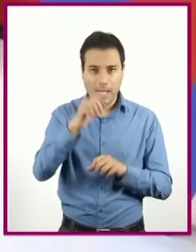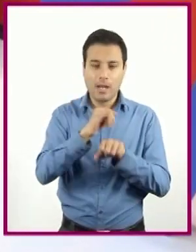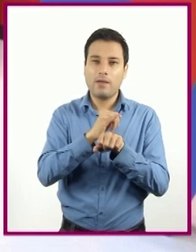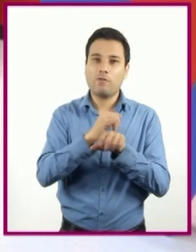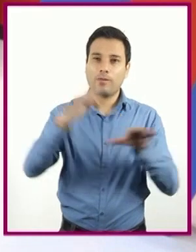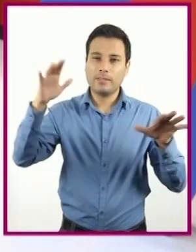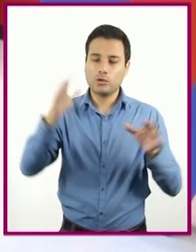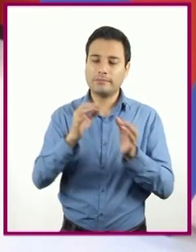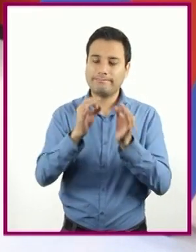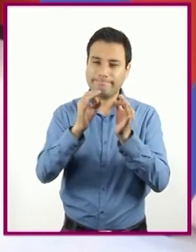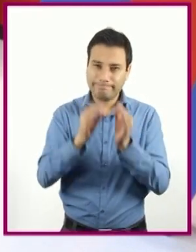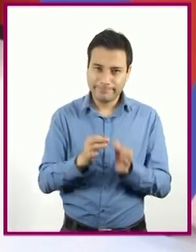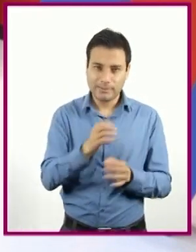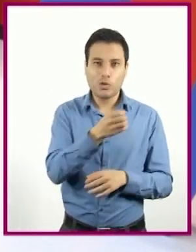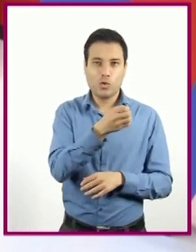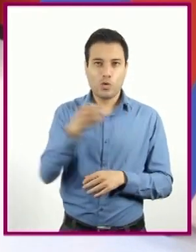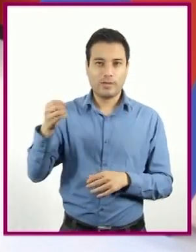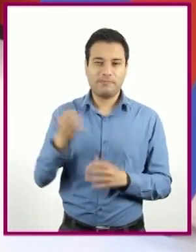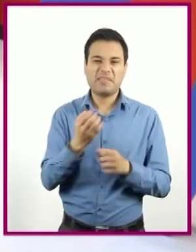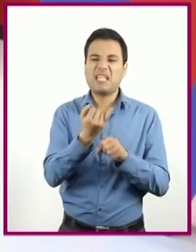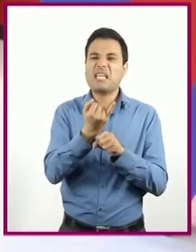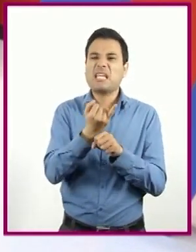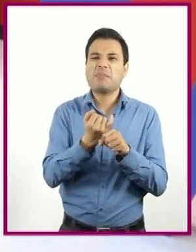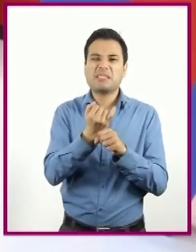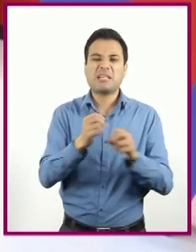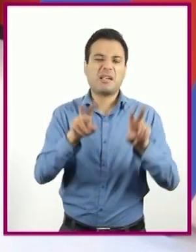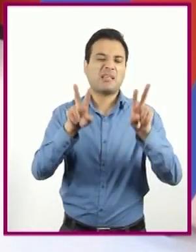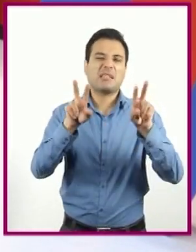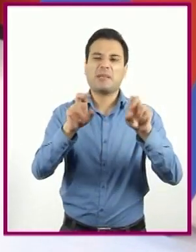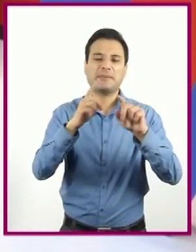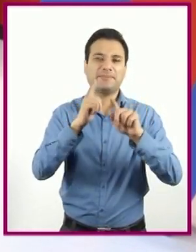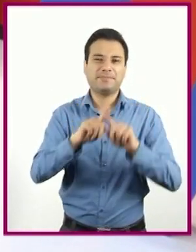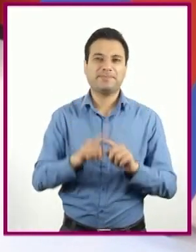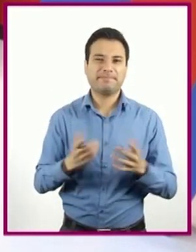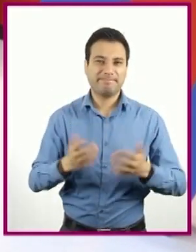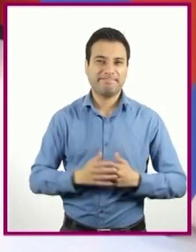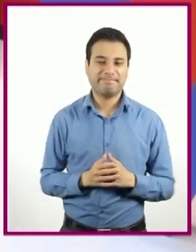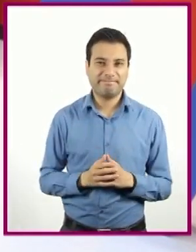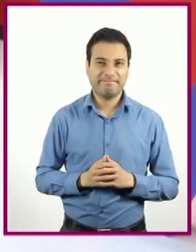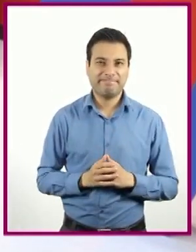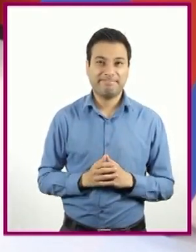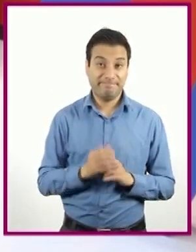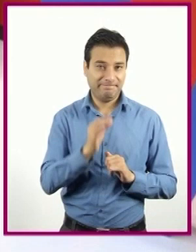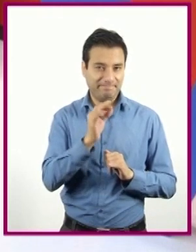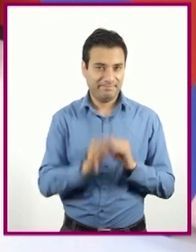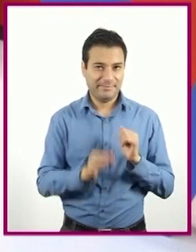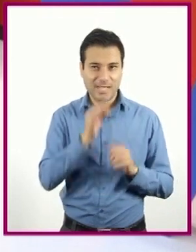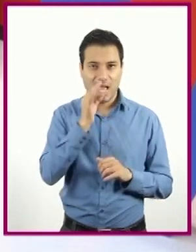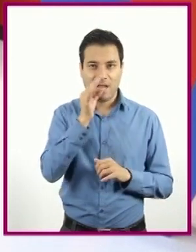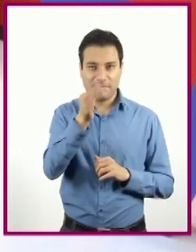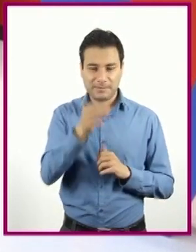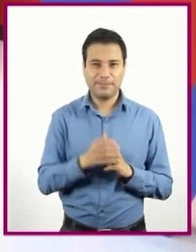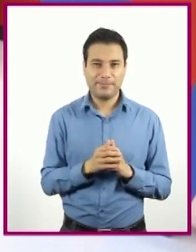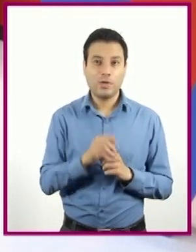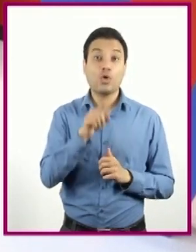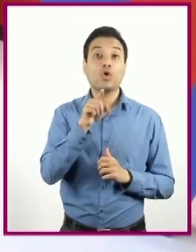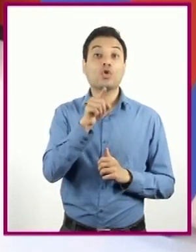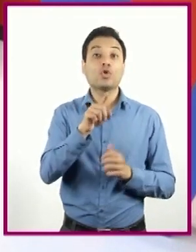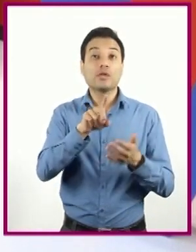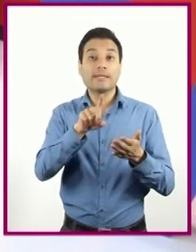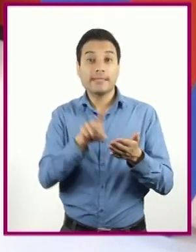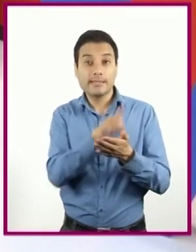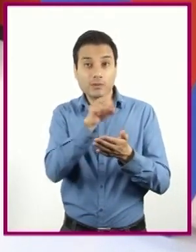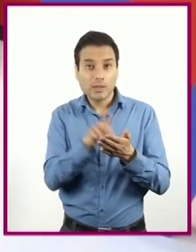información cada vez que investiguen sobre un tema de otras asignaturas. Finalmente, pueden investigar en su diccionario